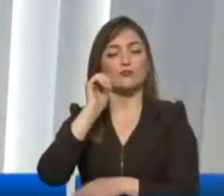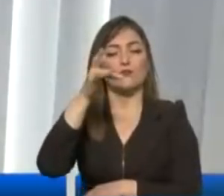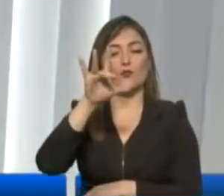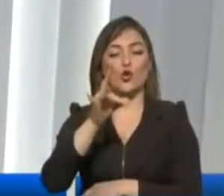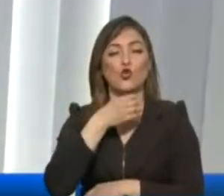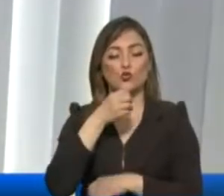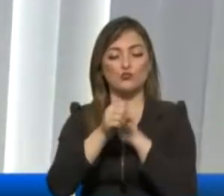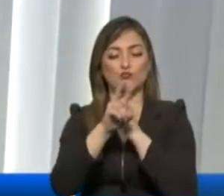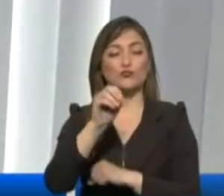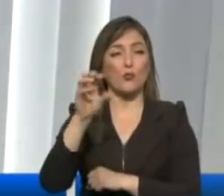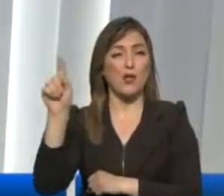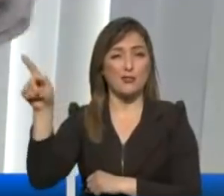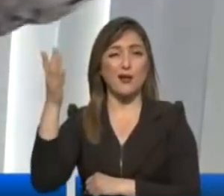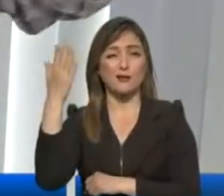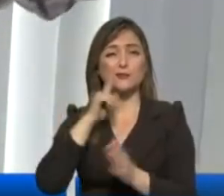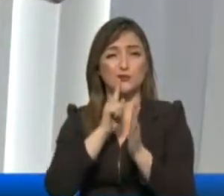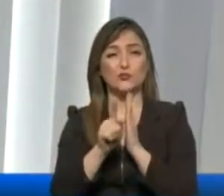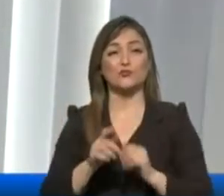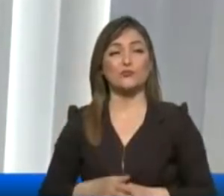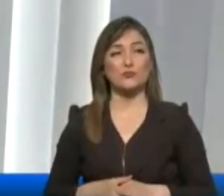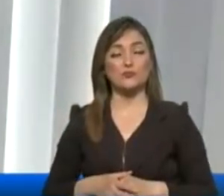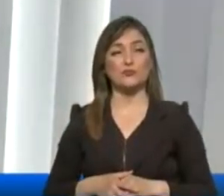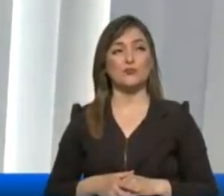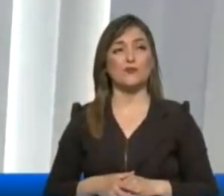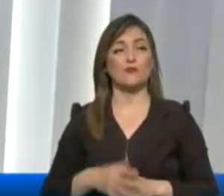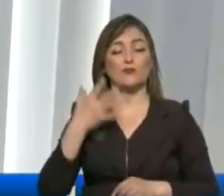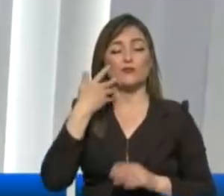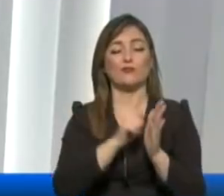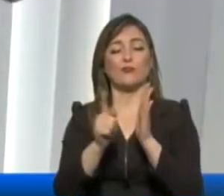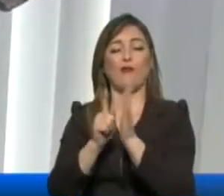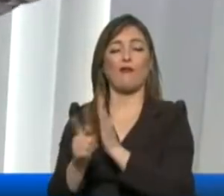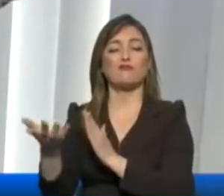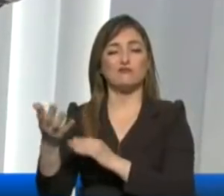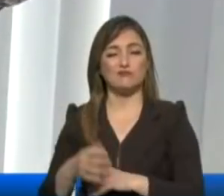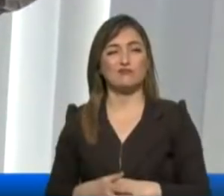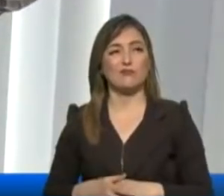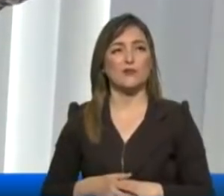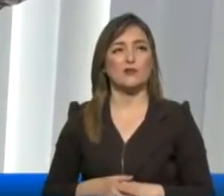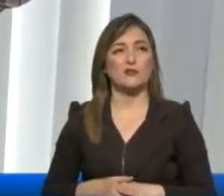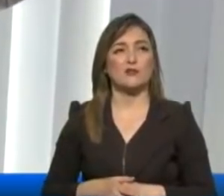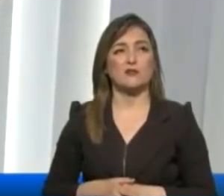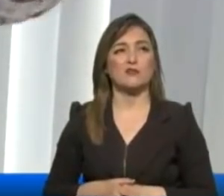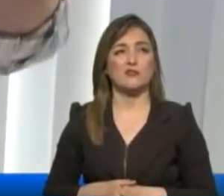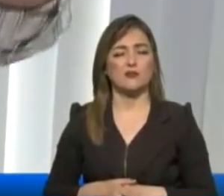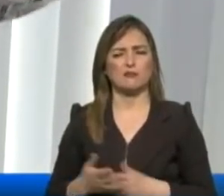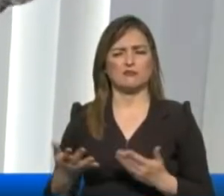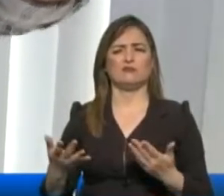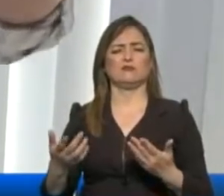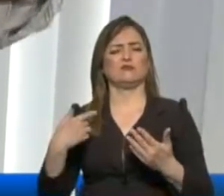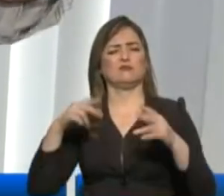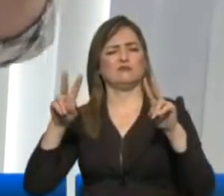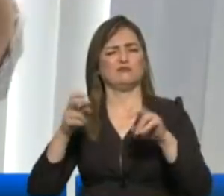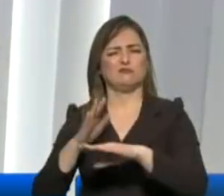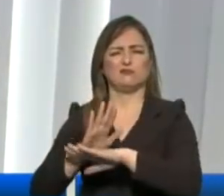18 de agosto del 2020. Vayan a ver ustedes la fecha de las denuncias que se han planteado por supuesto peculado y